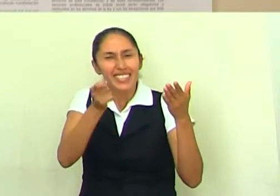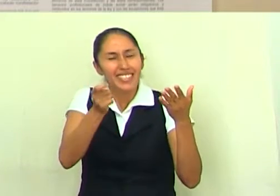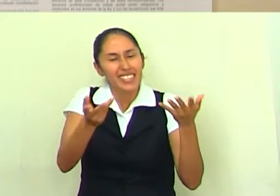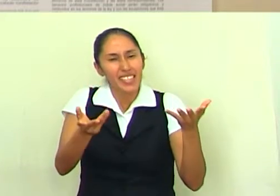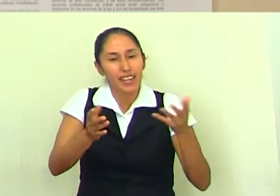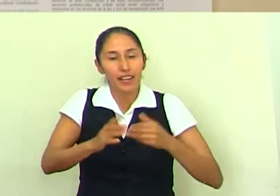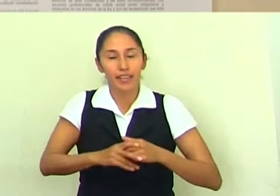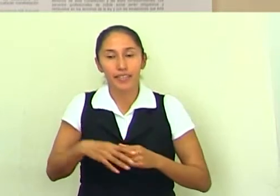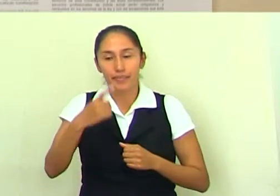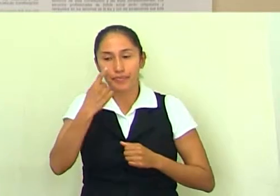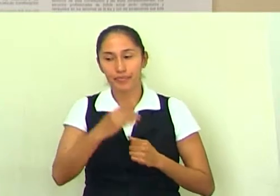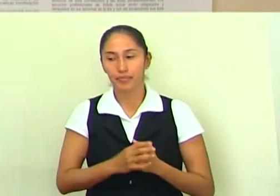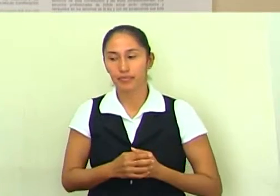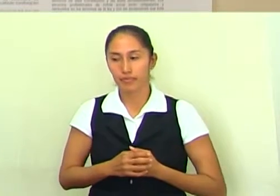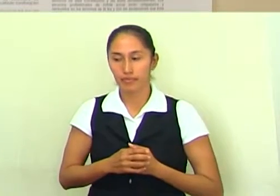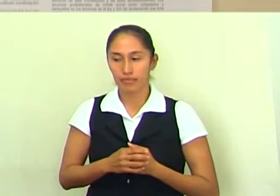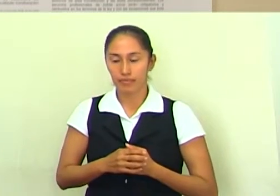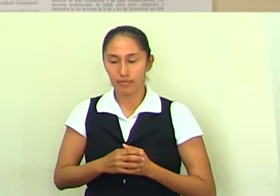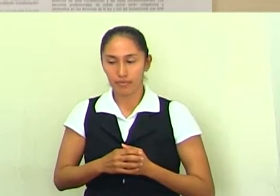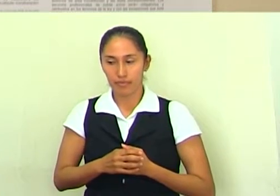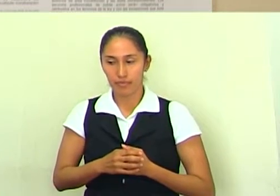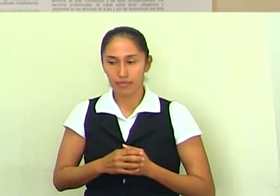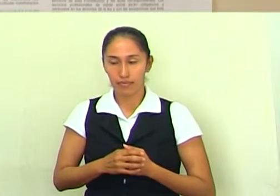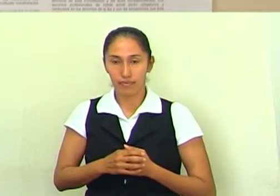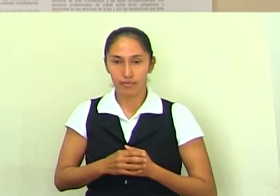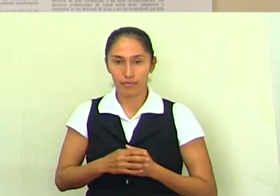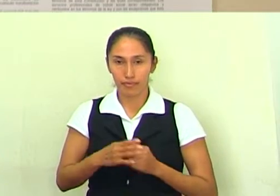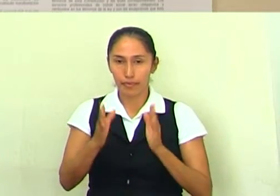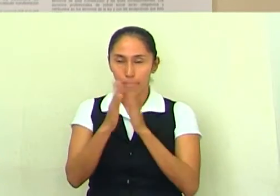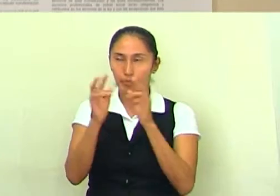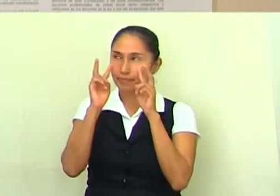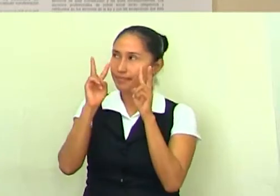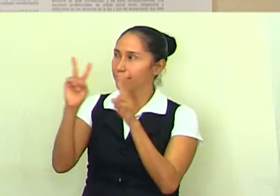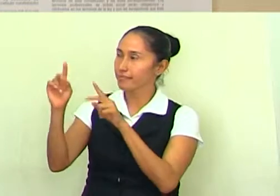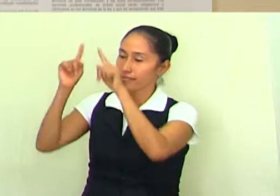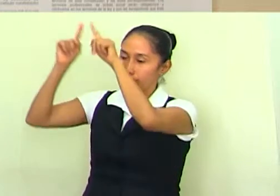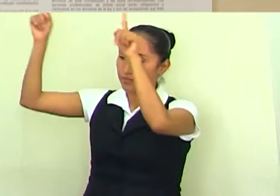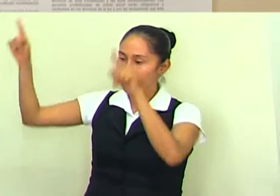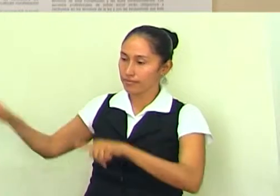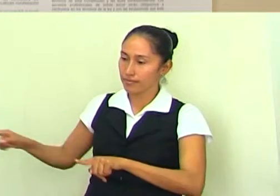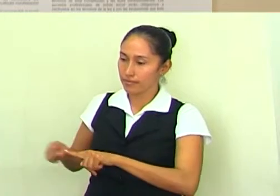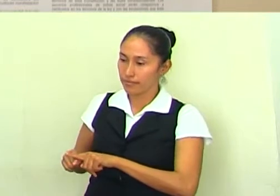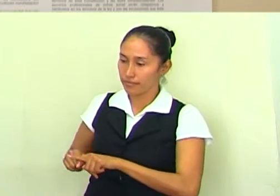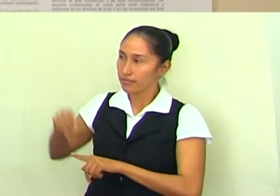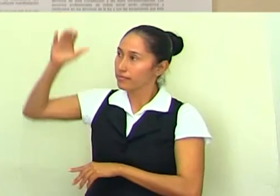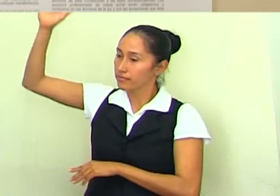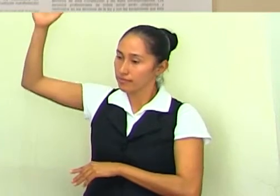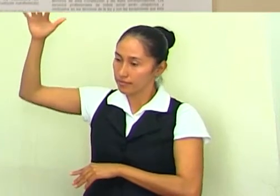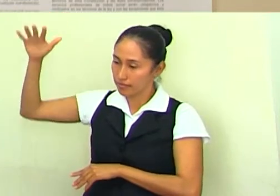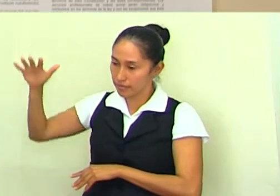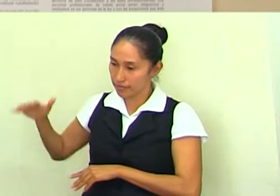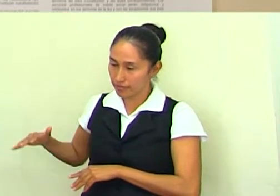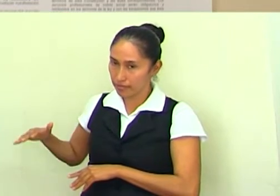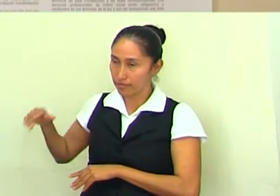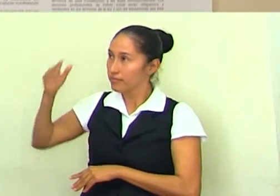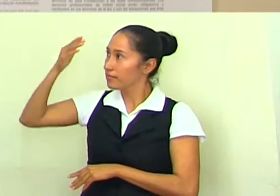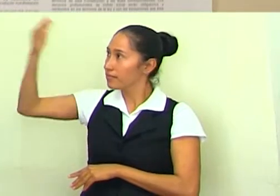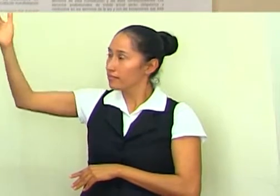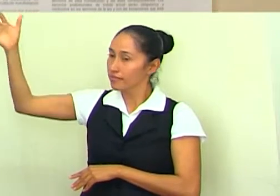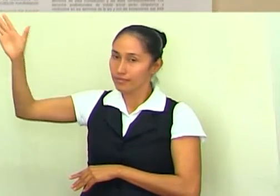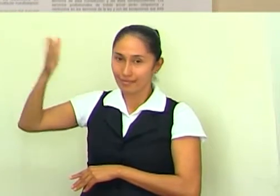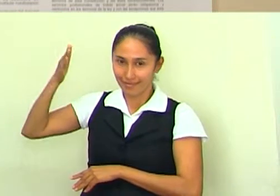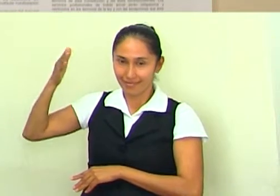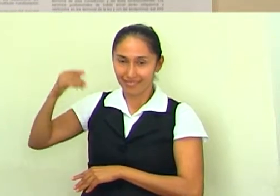Una lectura transversal es que veas el texto de arriba hacia abajo, de izquierda a derecha